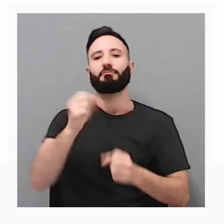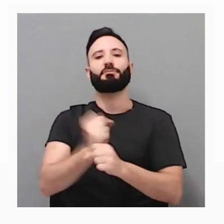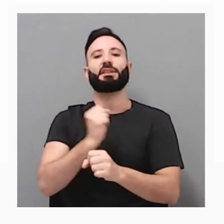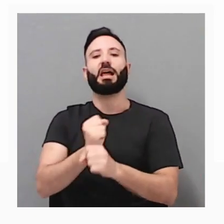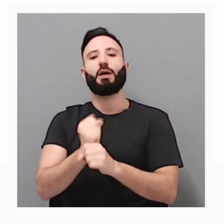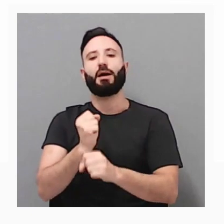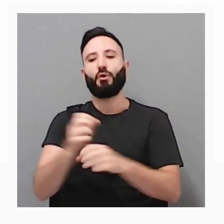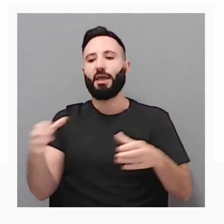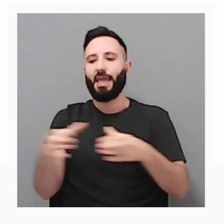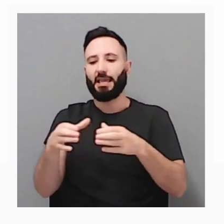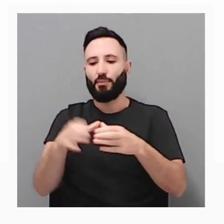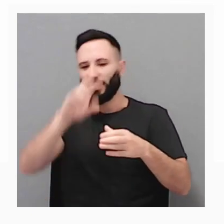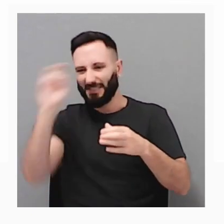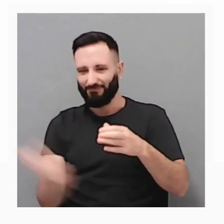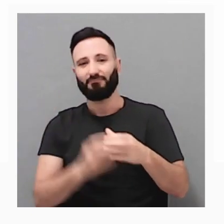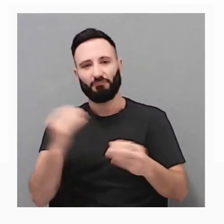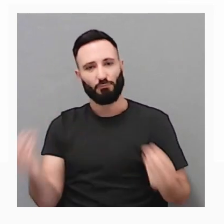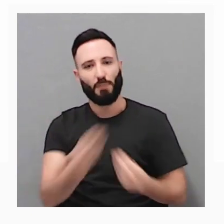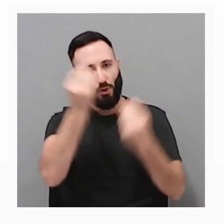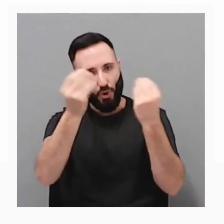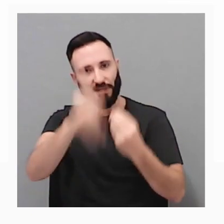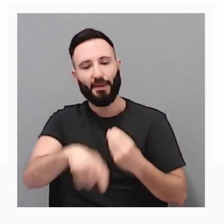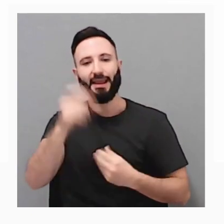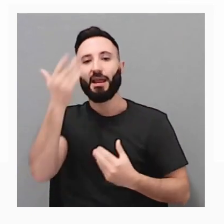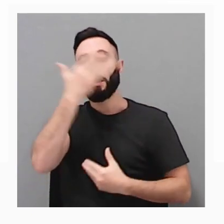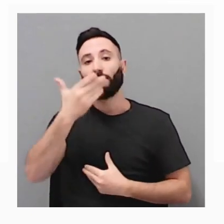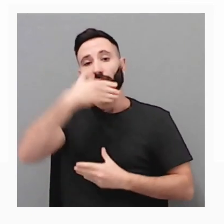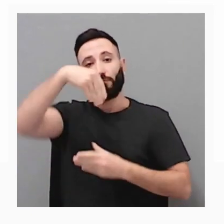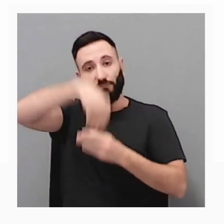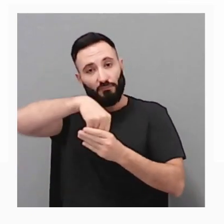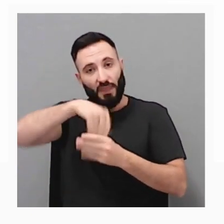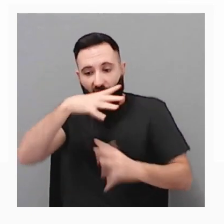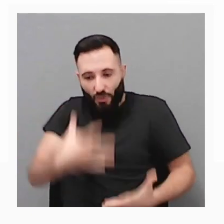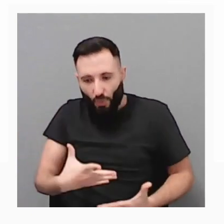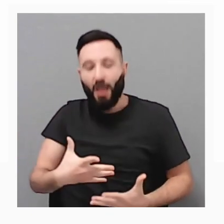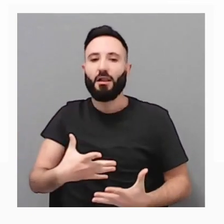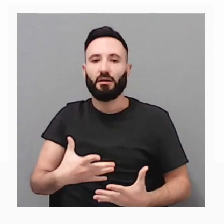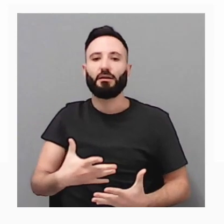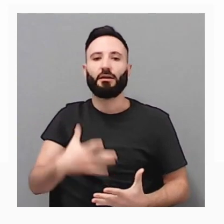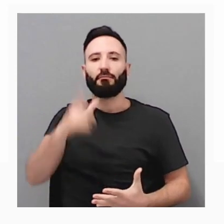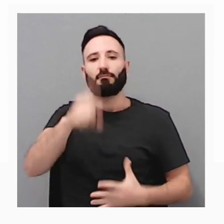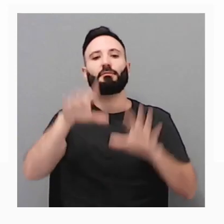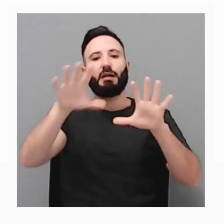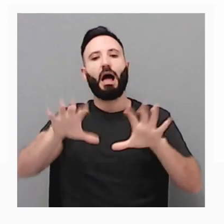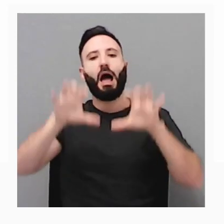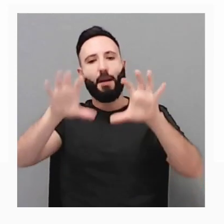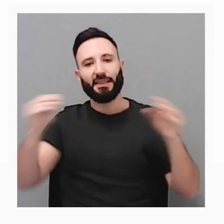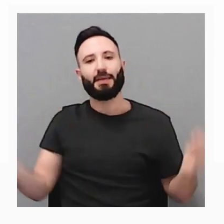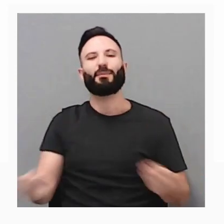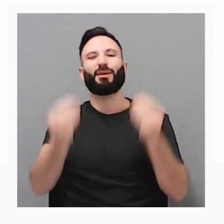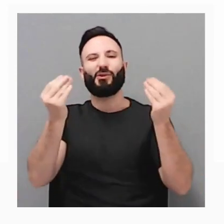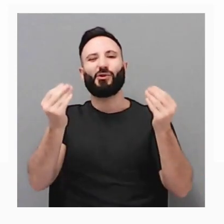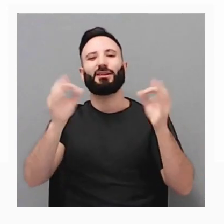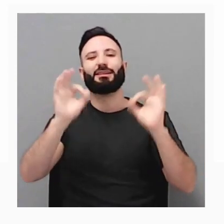en equipos diversos, ¿vale? También en las escuelas, ¿no? Para actuar mejor, aprender mejor